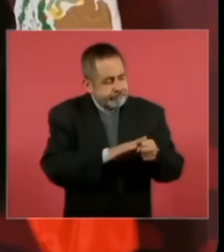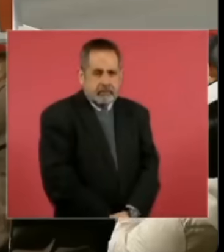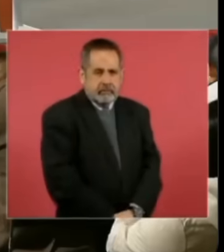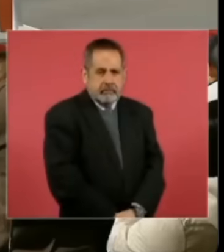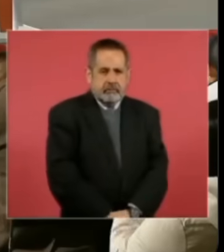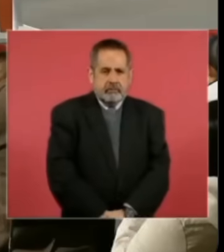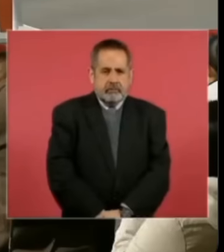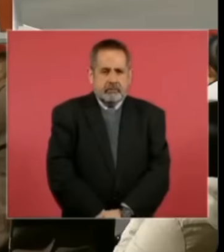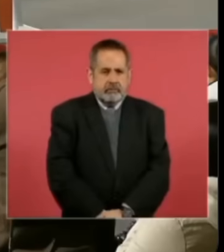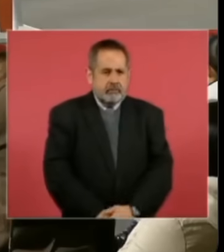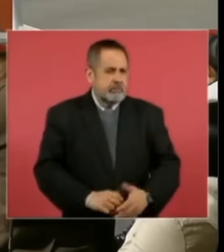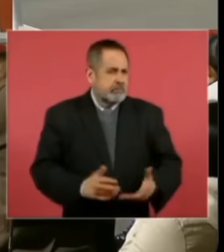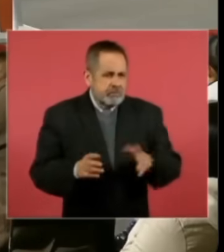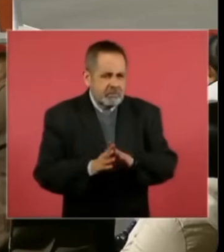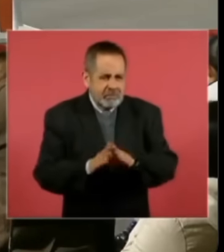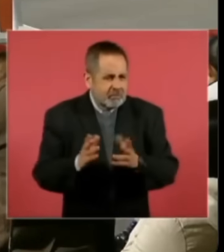le hace una entrevista por teléfono